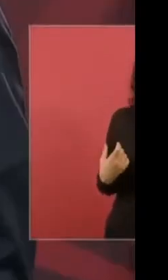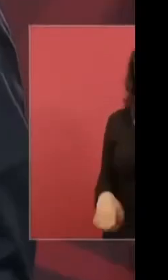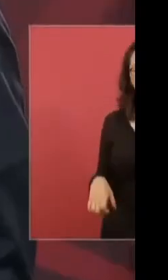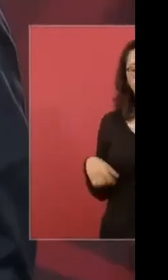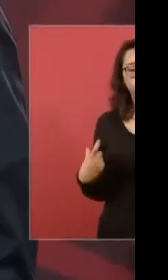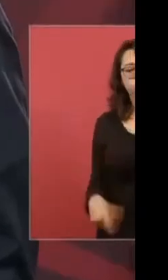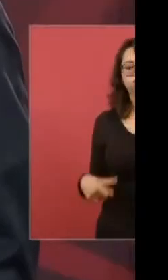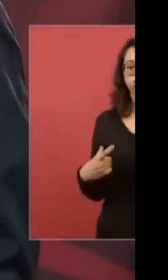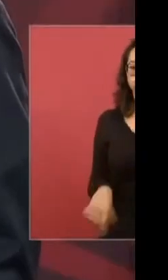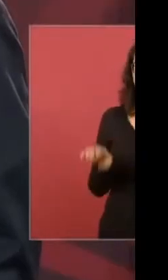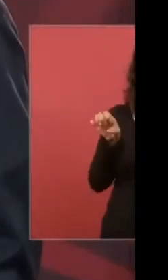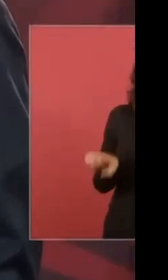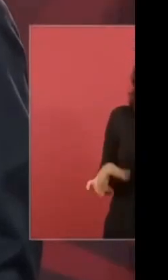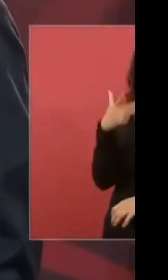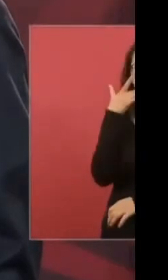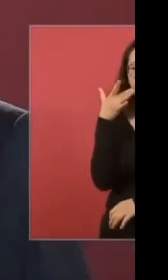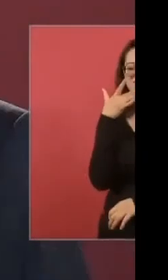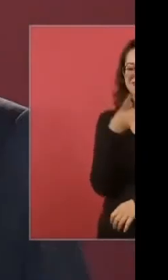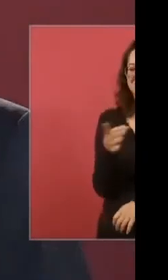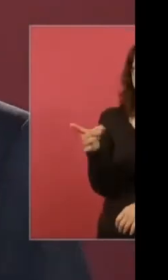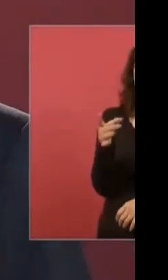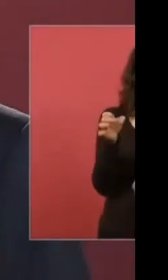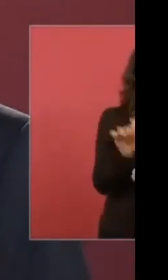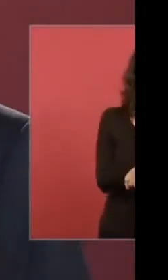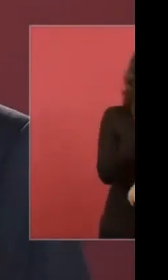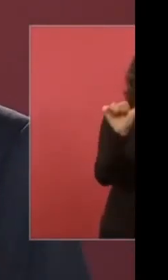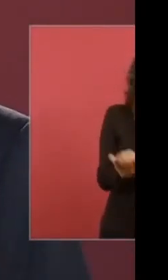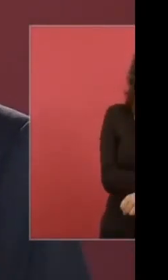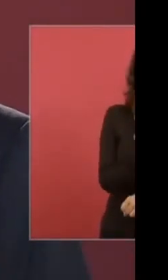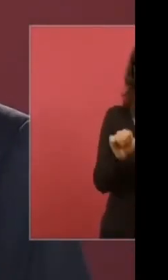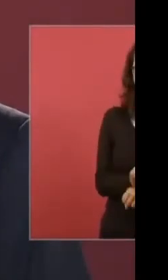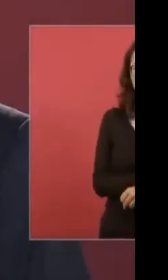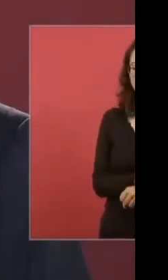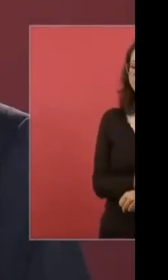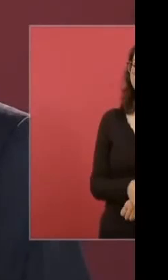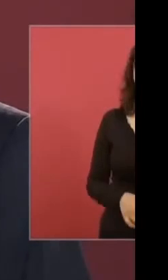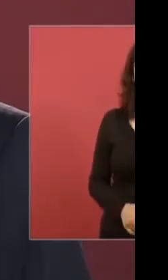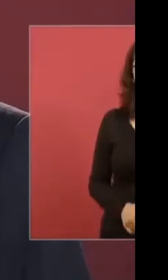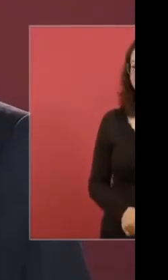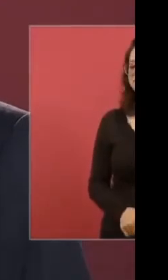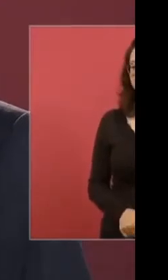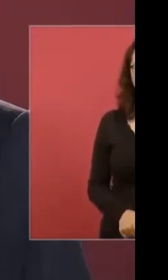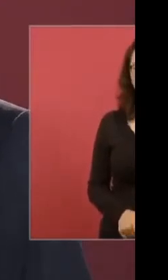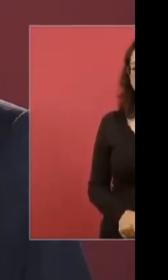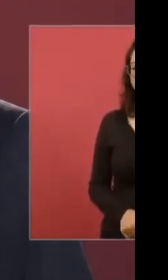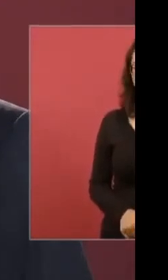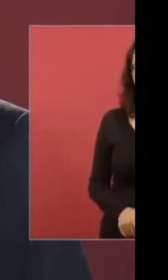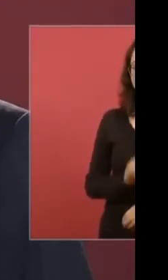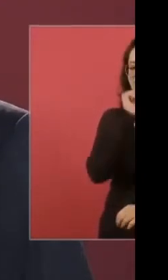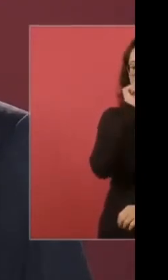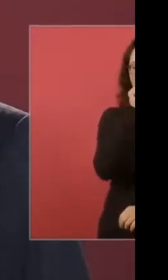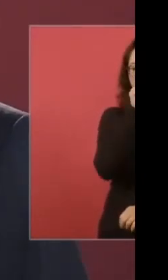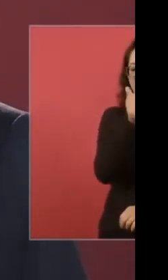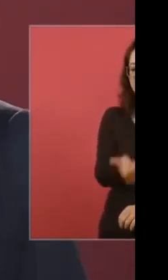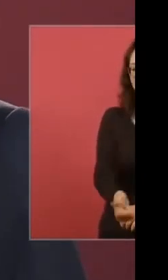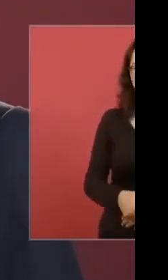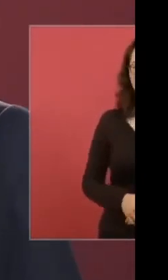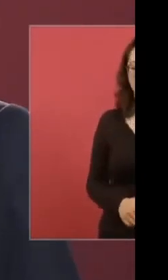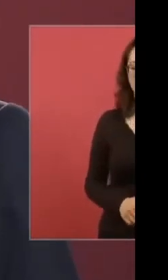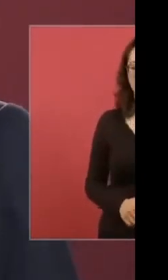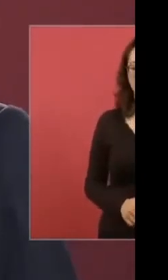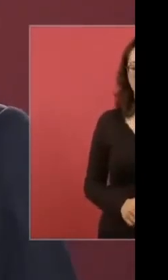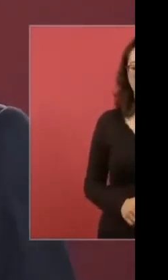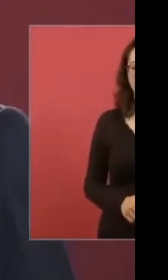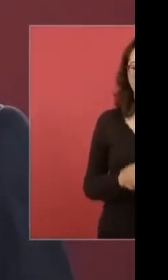obtener poder obtener bienes materiales y y lo que no se dan cuenta es que no duran mucho tiempo